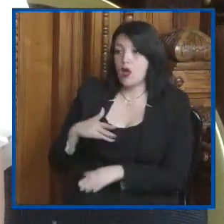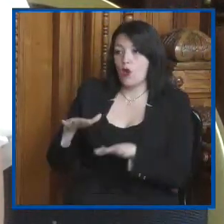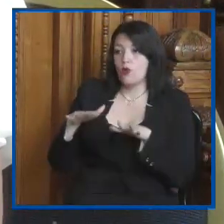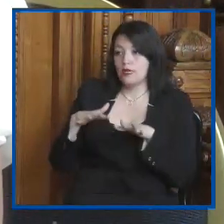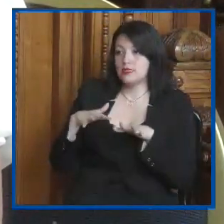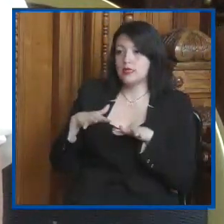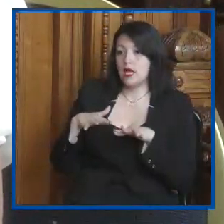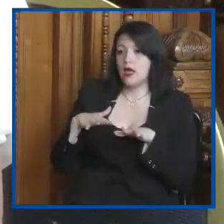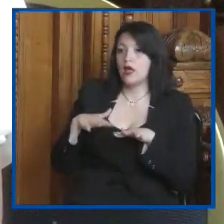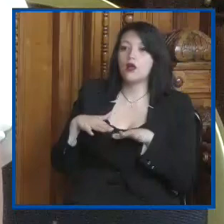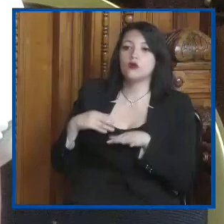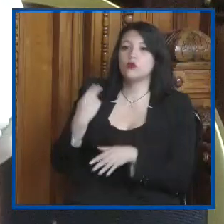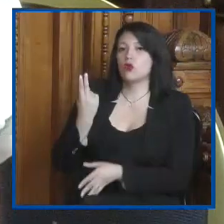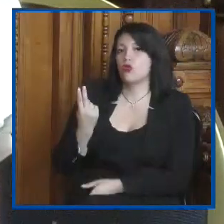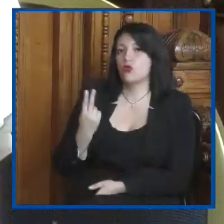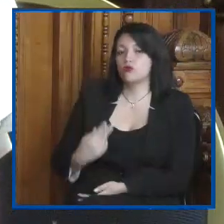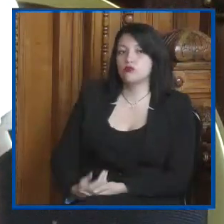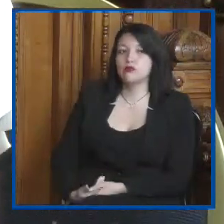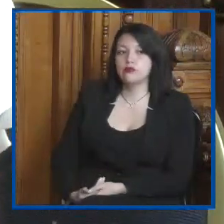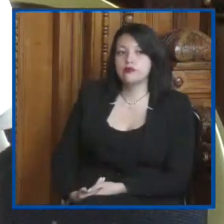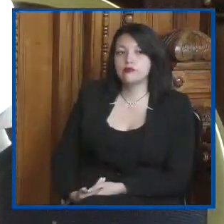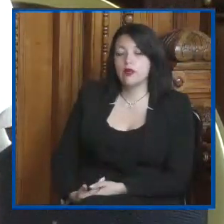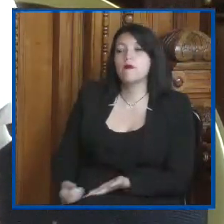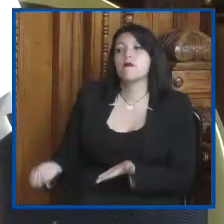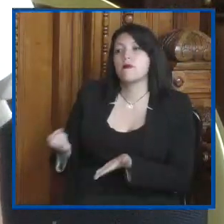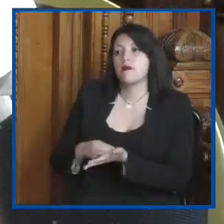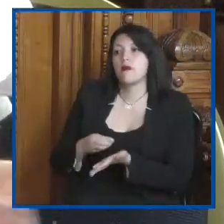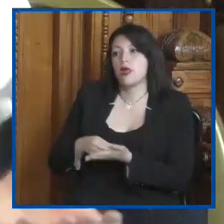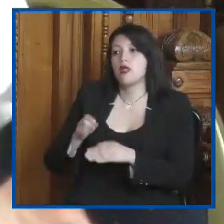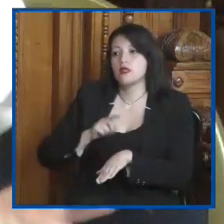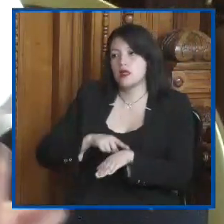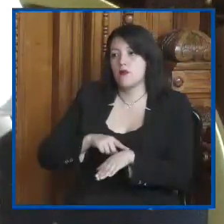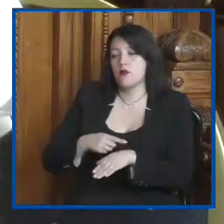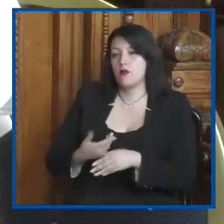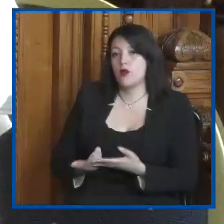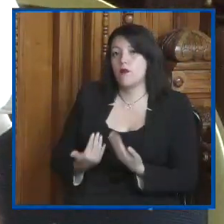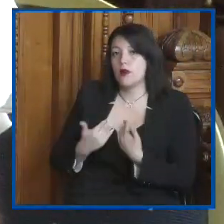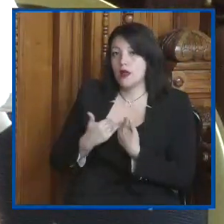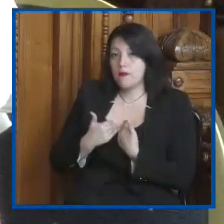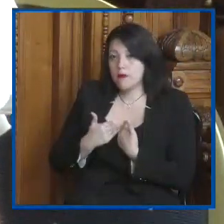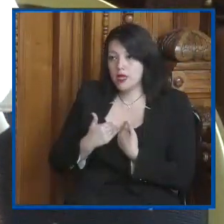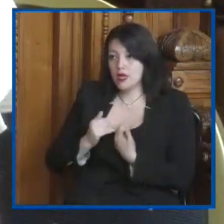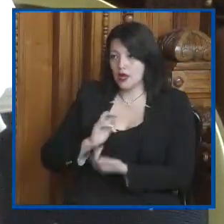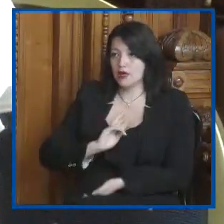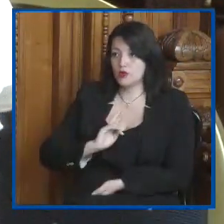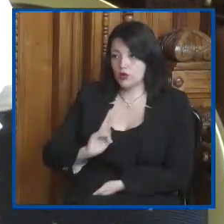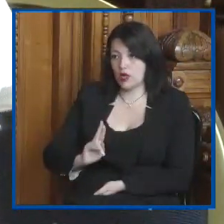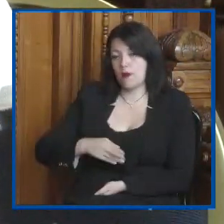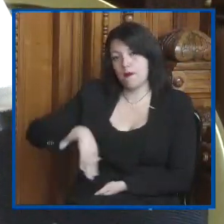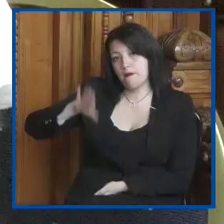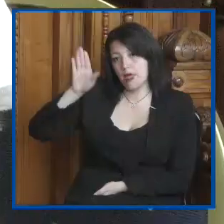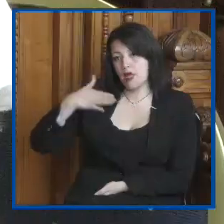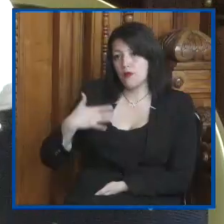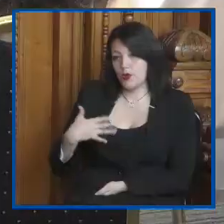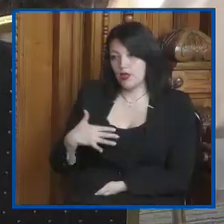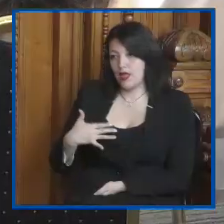12. Sí, lleva más tiempo. Pero para mí el resultado es más importante que el tiempo. O sea,